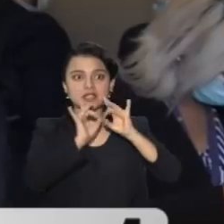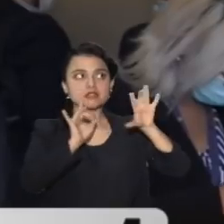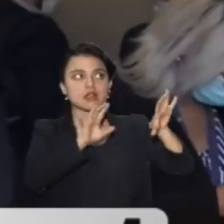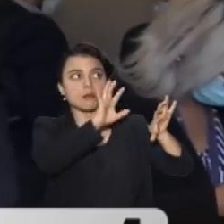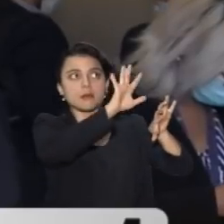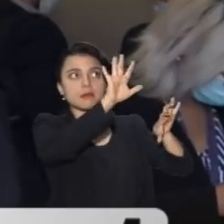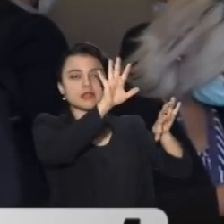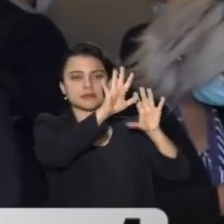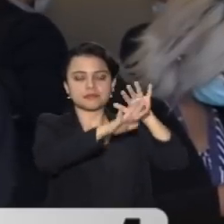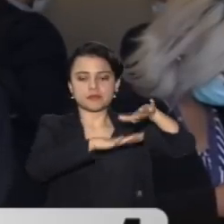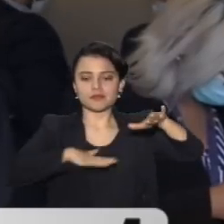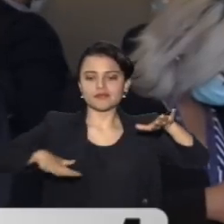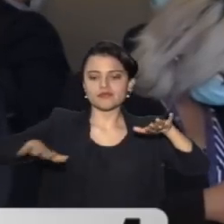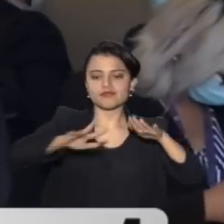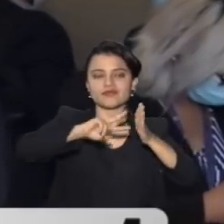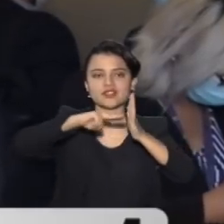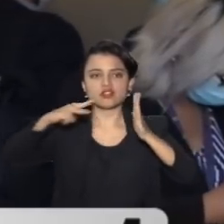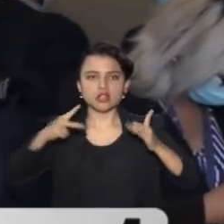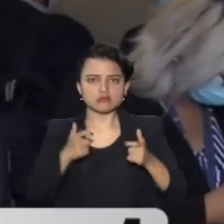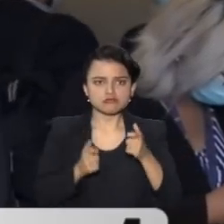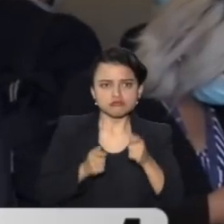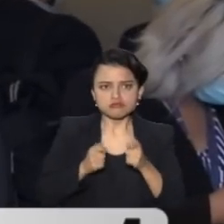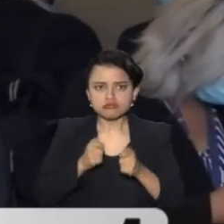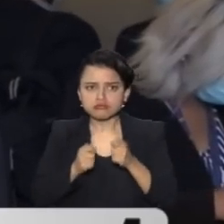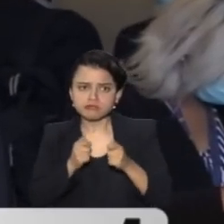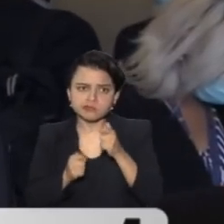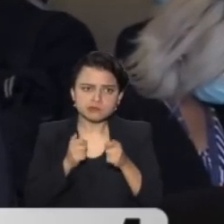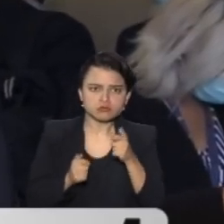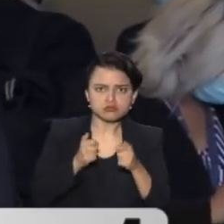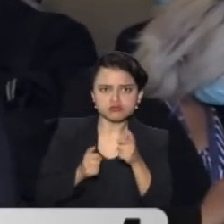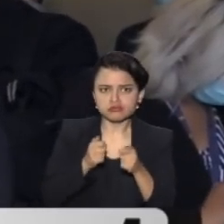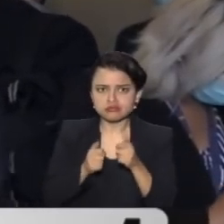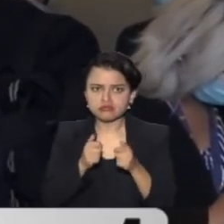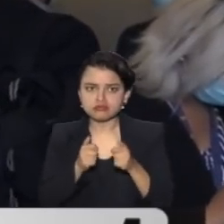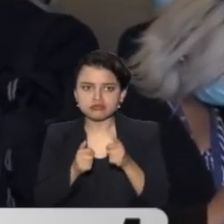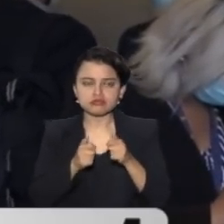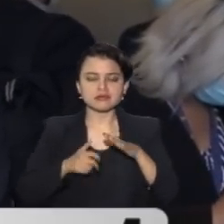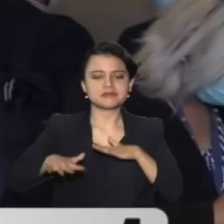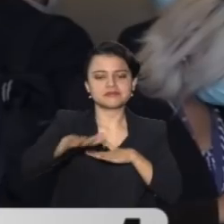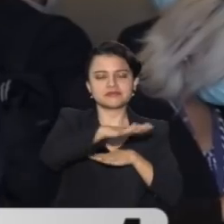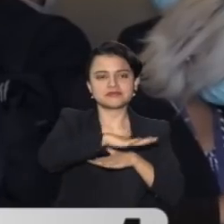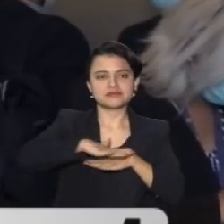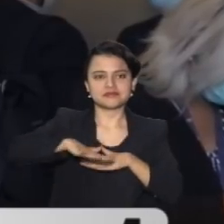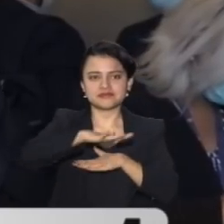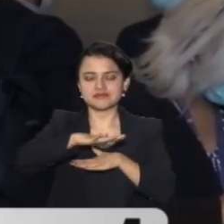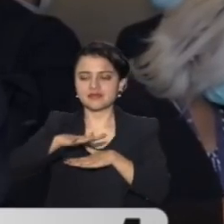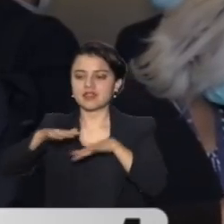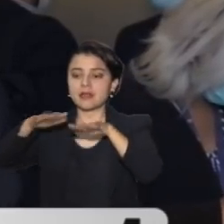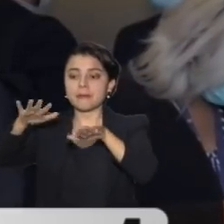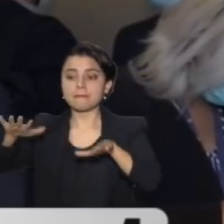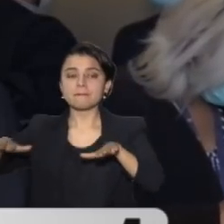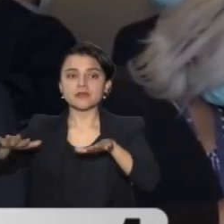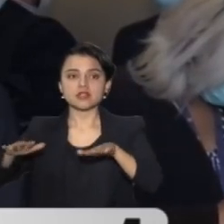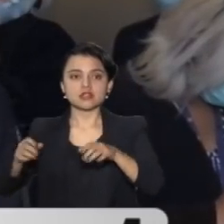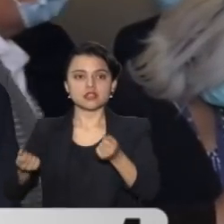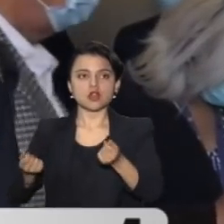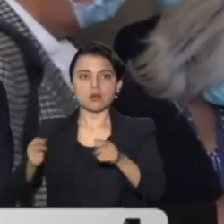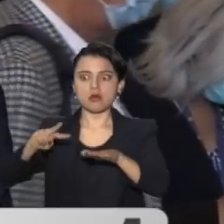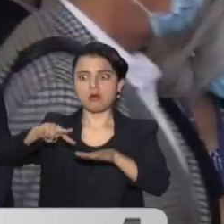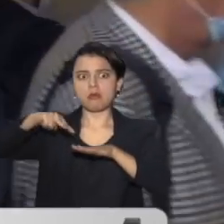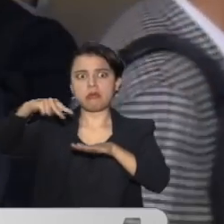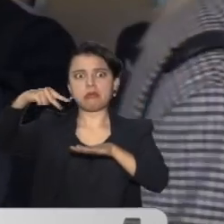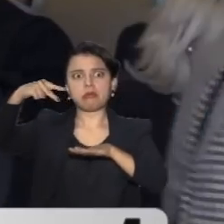los eSports para tener un área para que los eGamers vayan y disfruten de esto. Vamos a tener turbina para simulación de